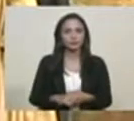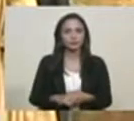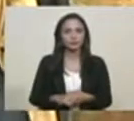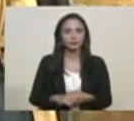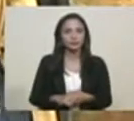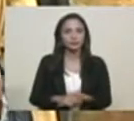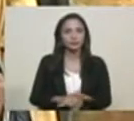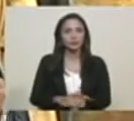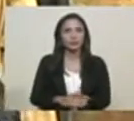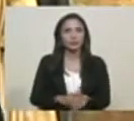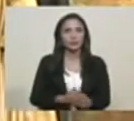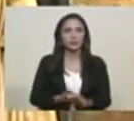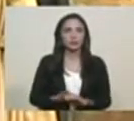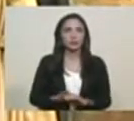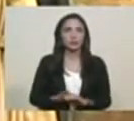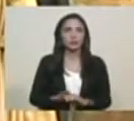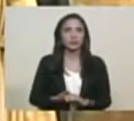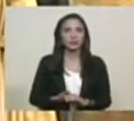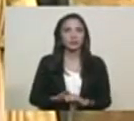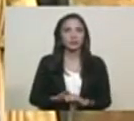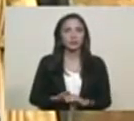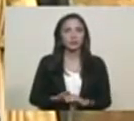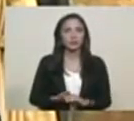sacar de saltar a encima